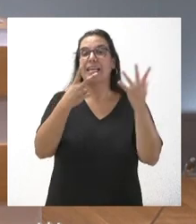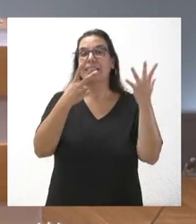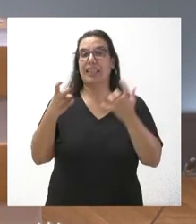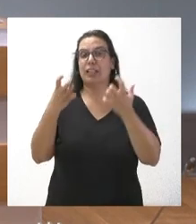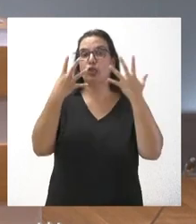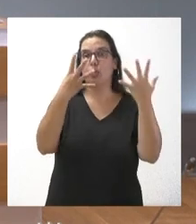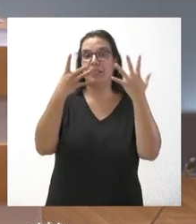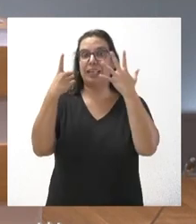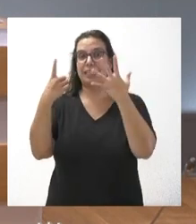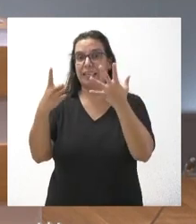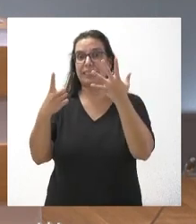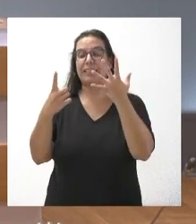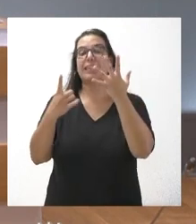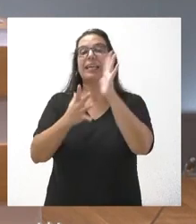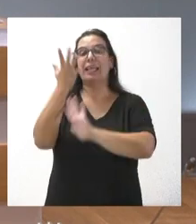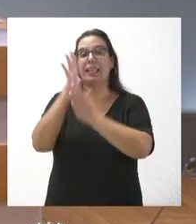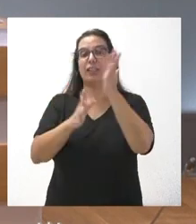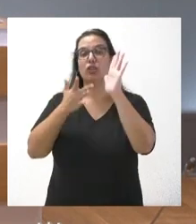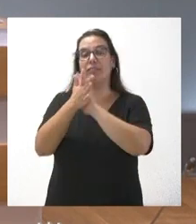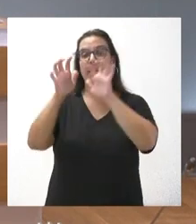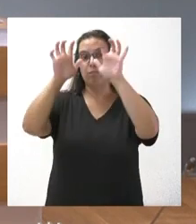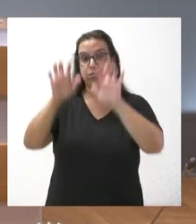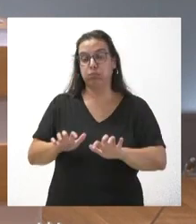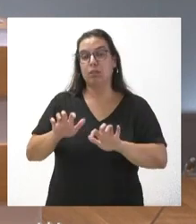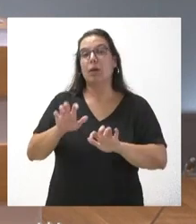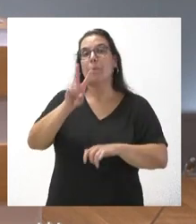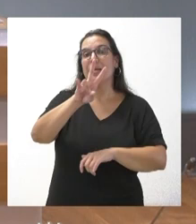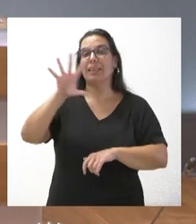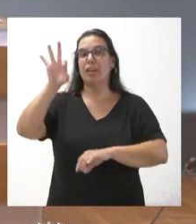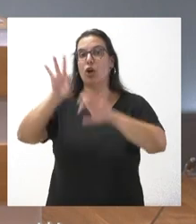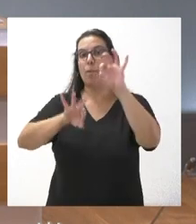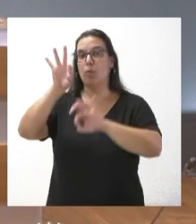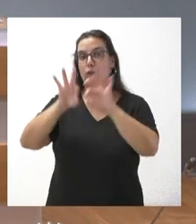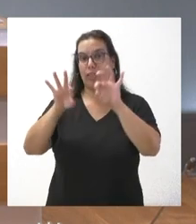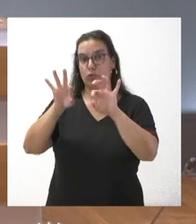que supone un 25% menos del número de incendios del año